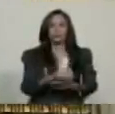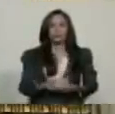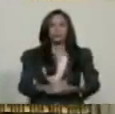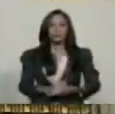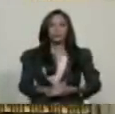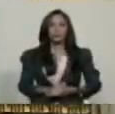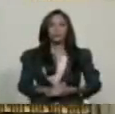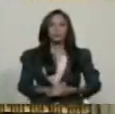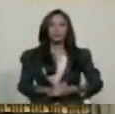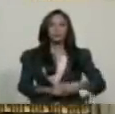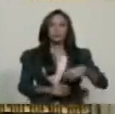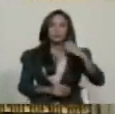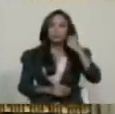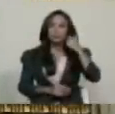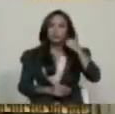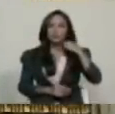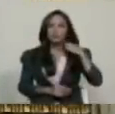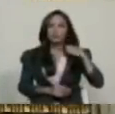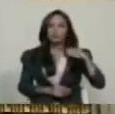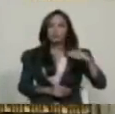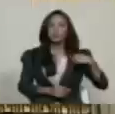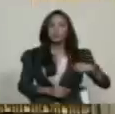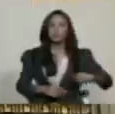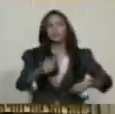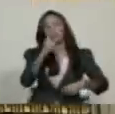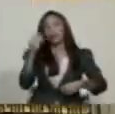¿Sí? Libertador del Ecuador.